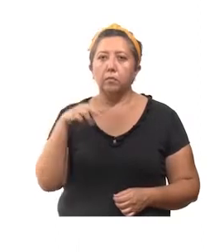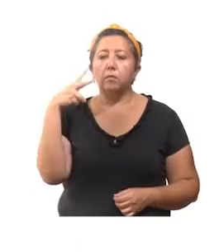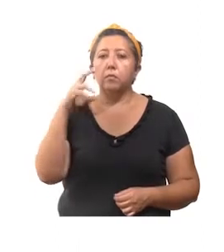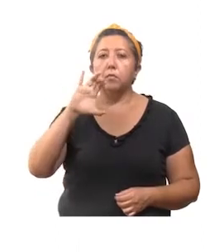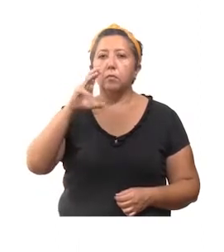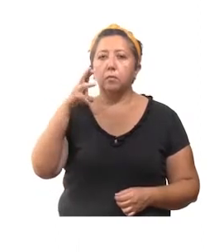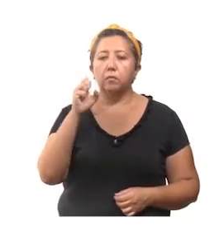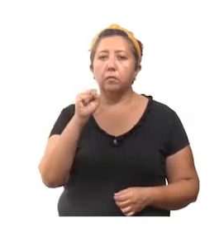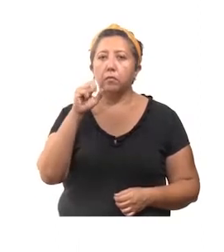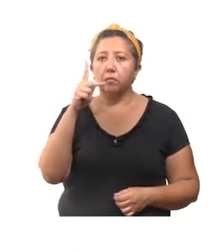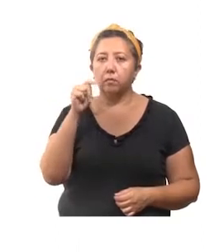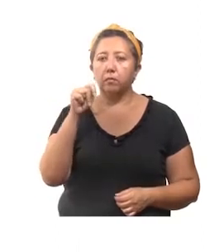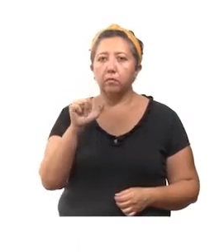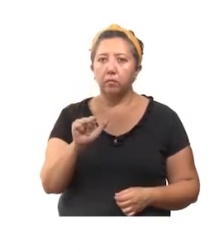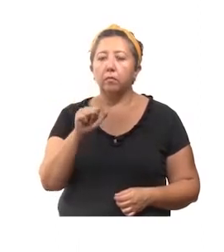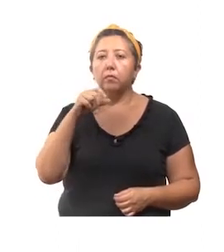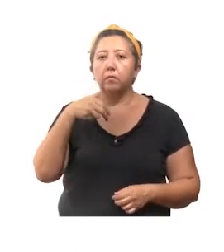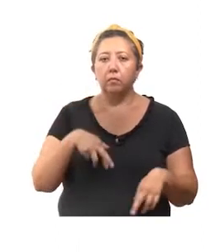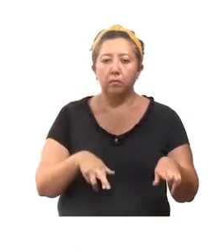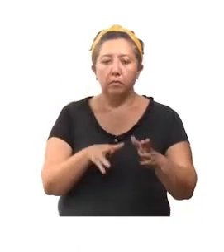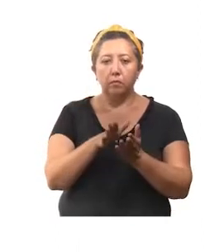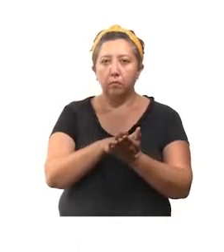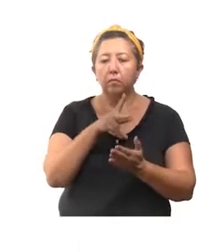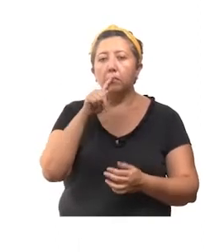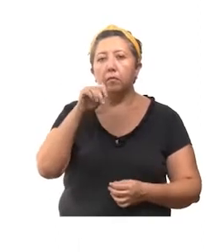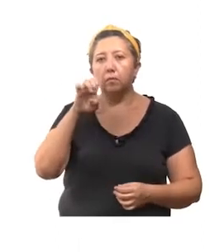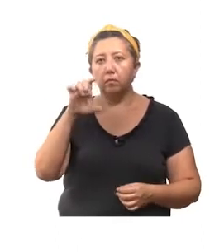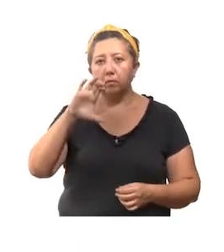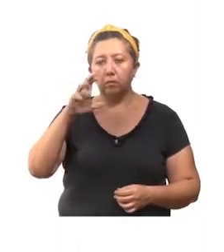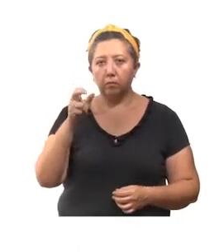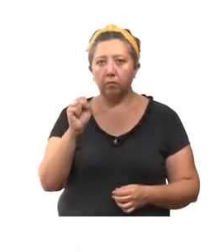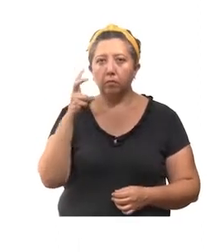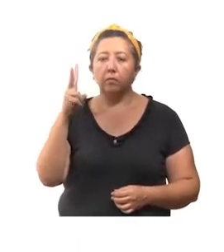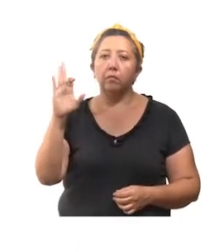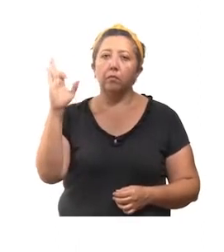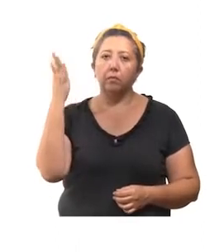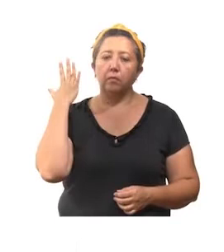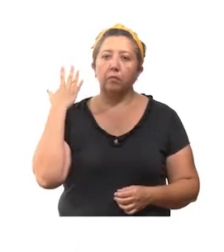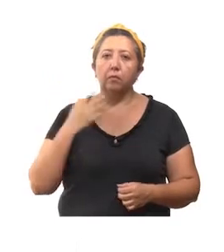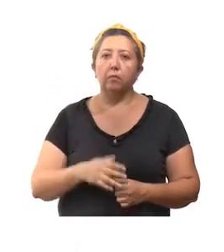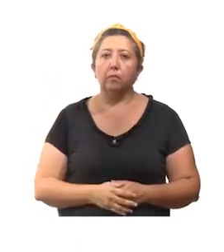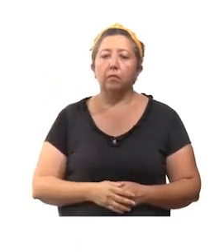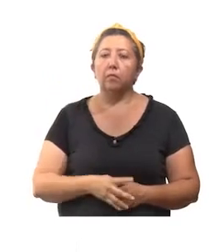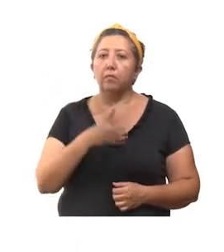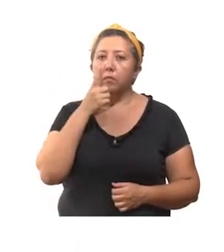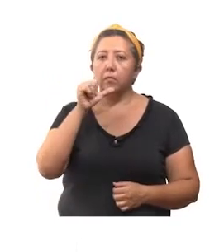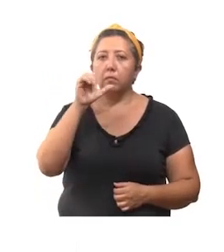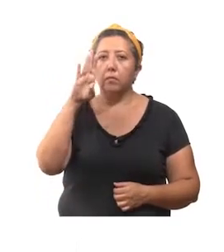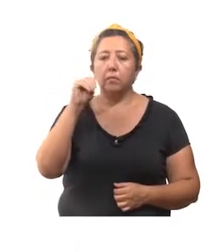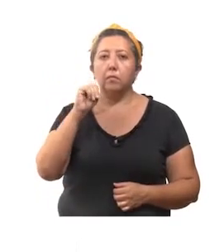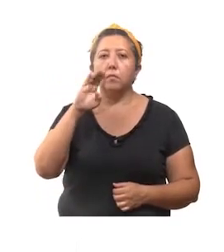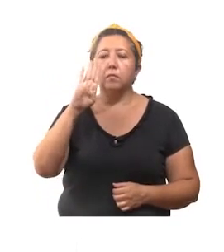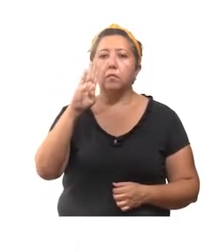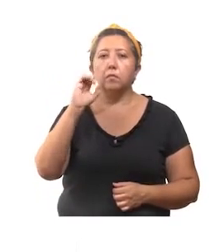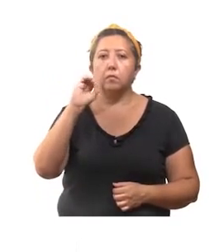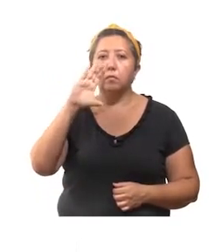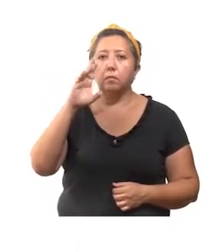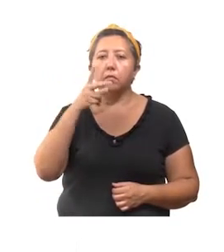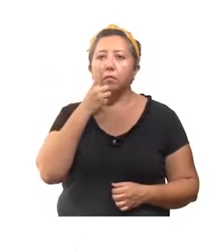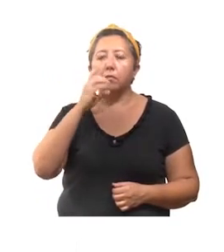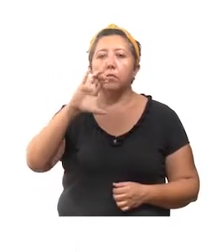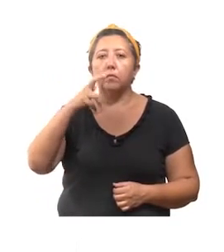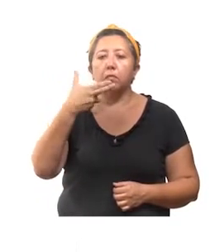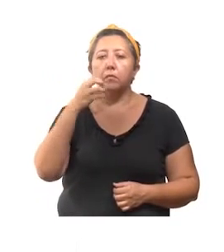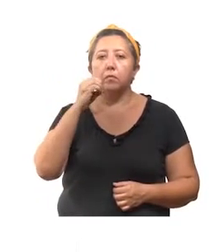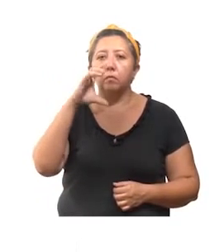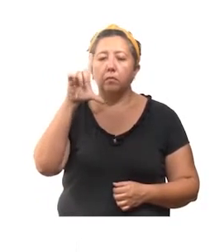en Chichimilá, Espita, Quinchil, Río Lagartos, Telchac Puerto y 2 foráneos. Y 1 en Abalá, Bocobá, Cantamayec,